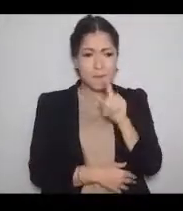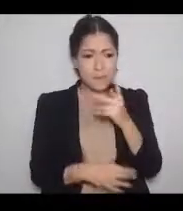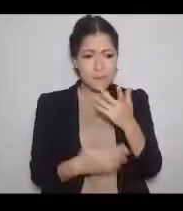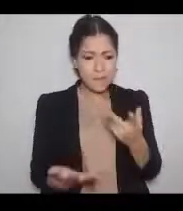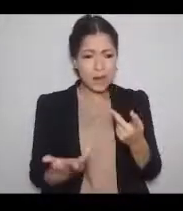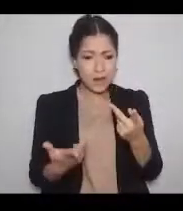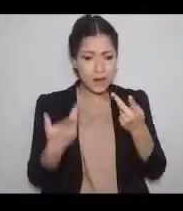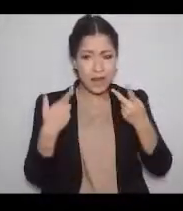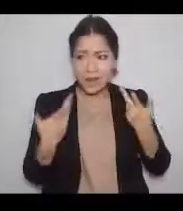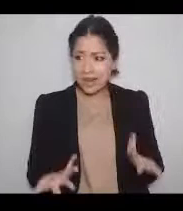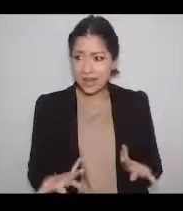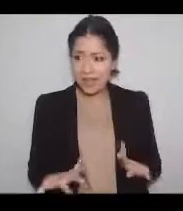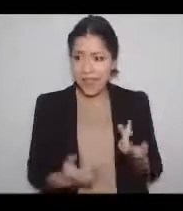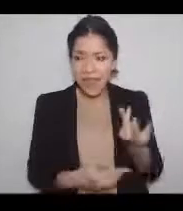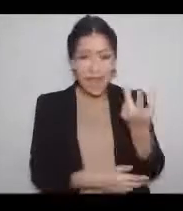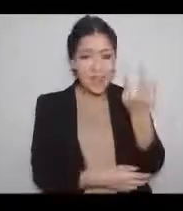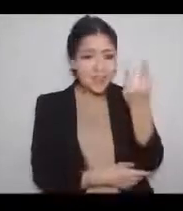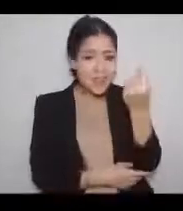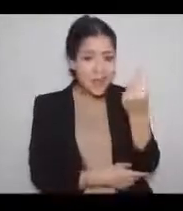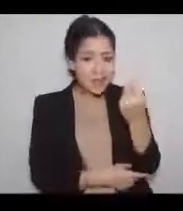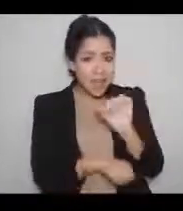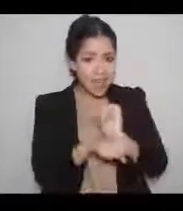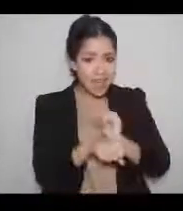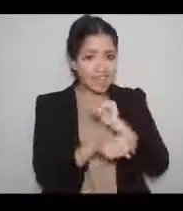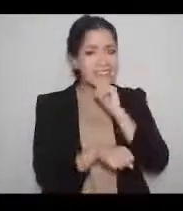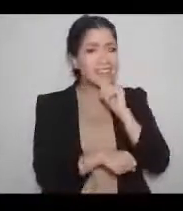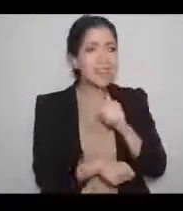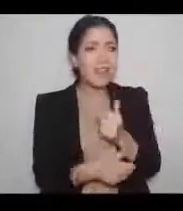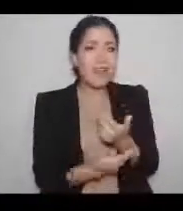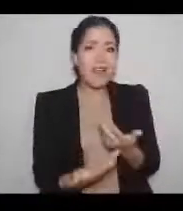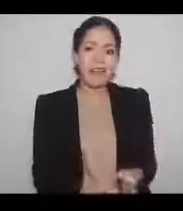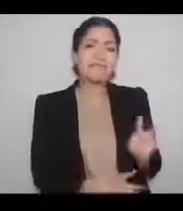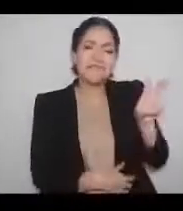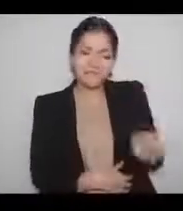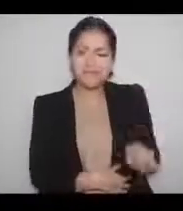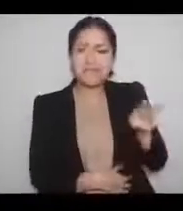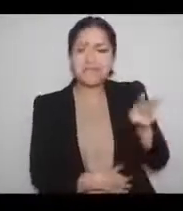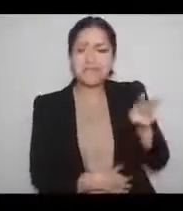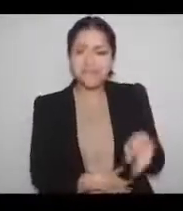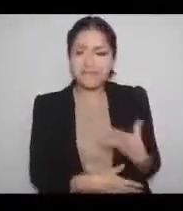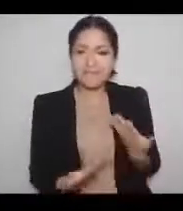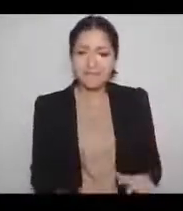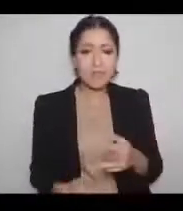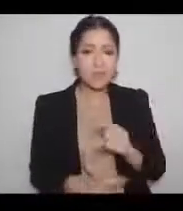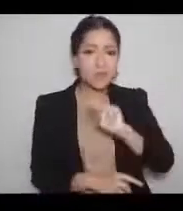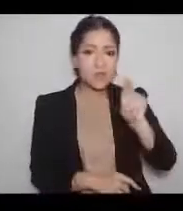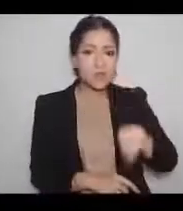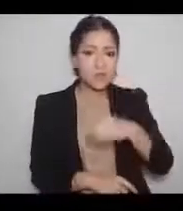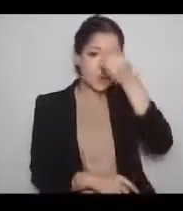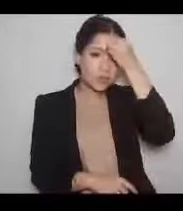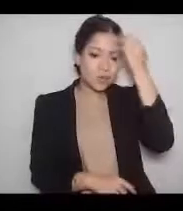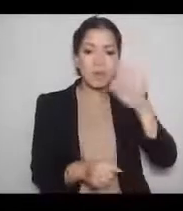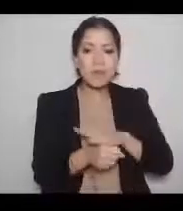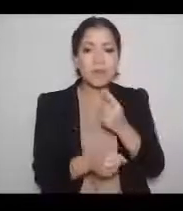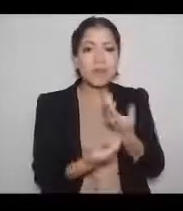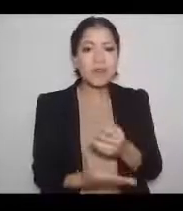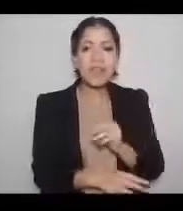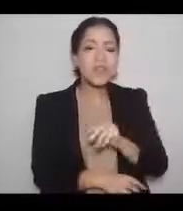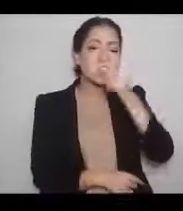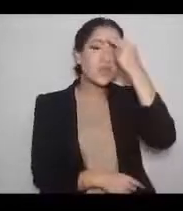se actúan. Al fin, una verdad científica. Ahí nunca olvidas el texto porque nunca lo supiste.